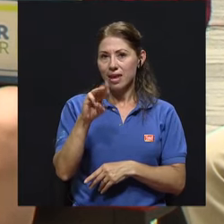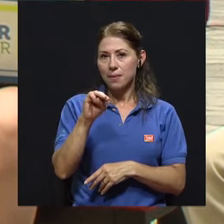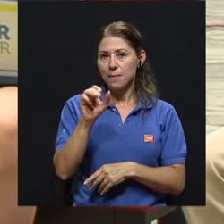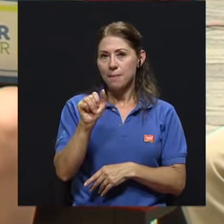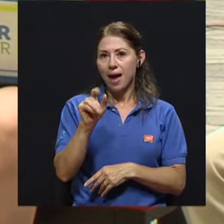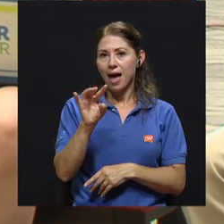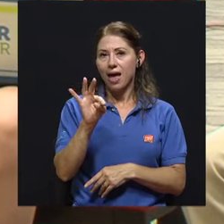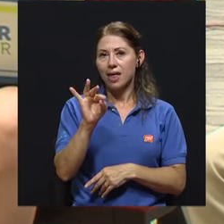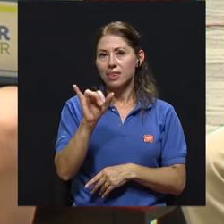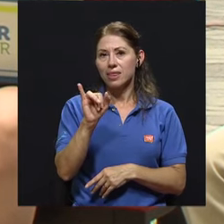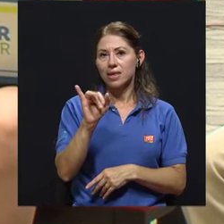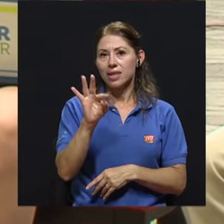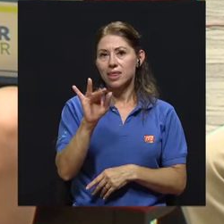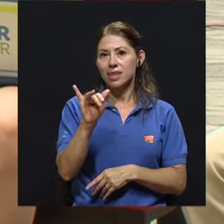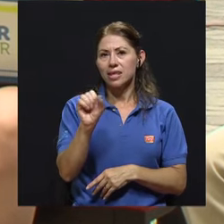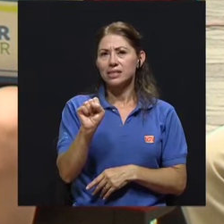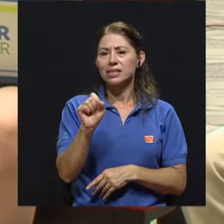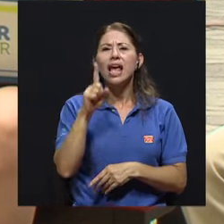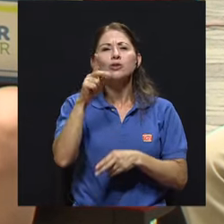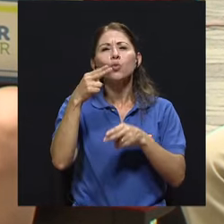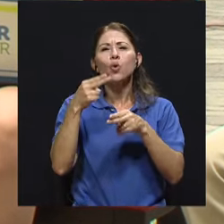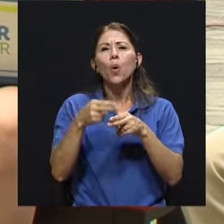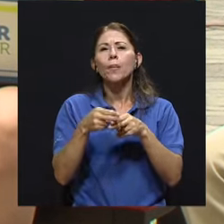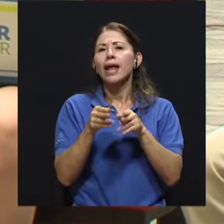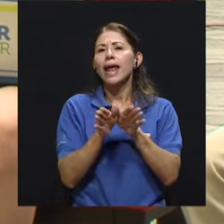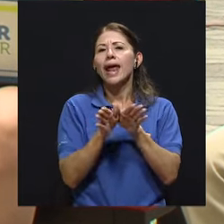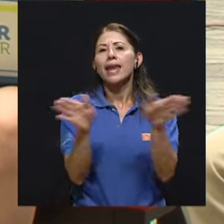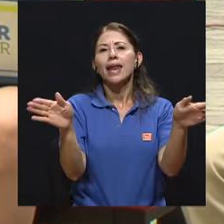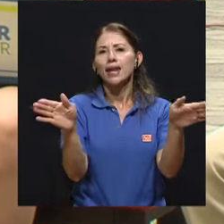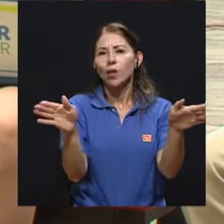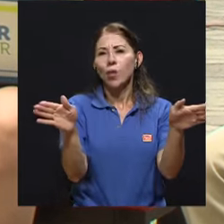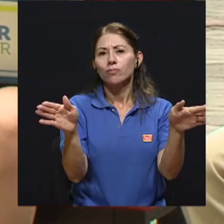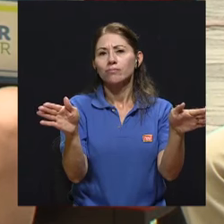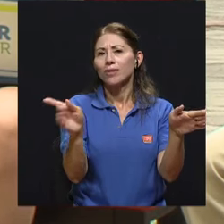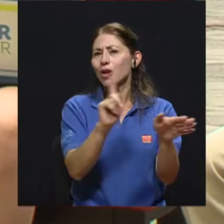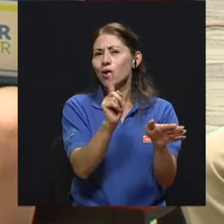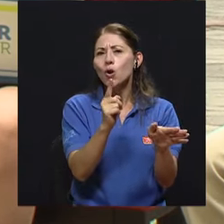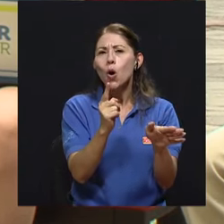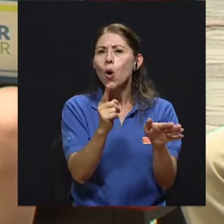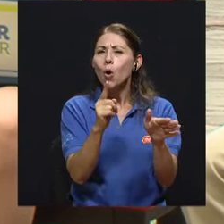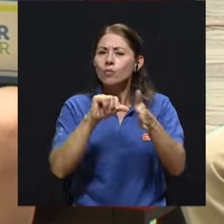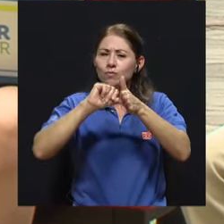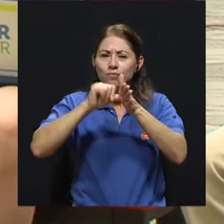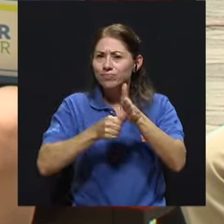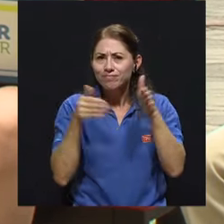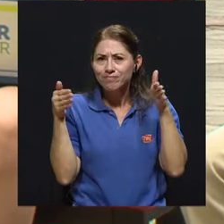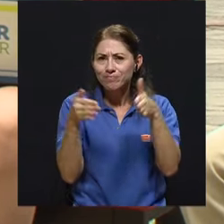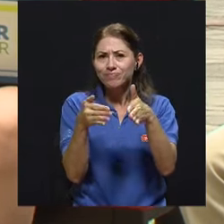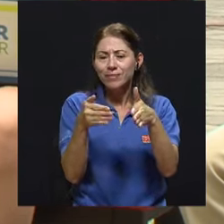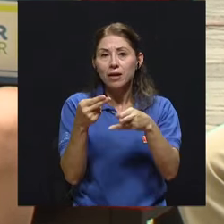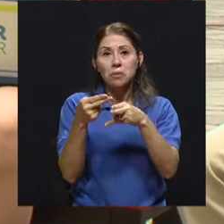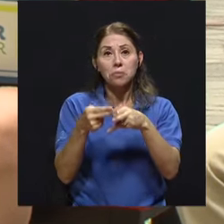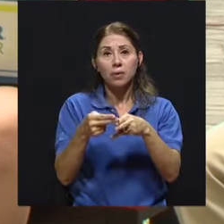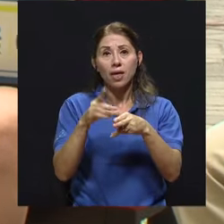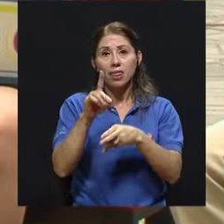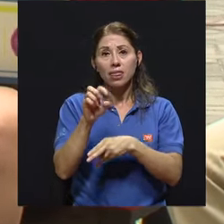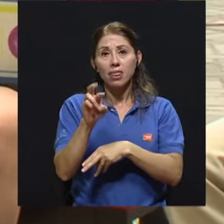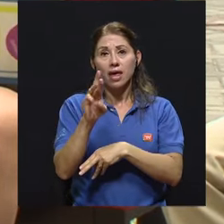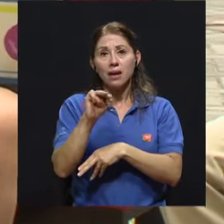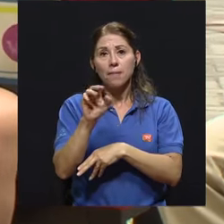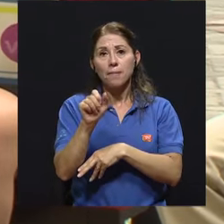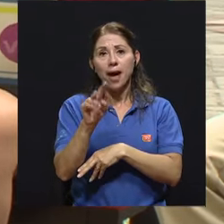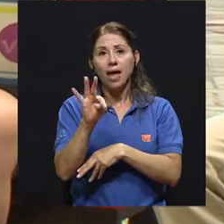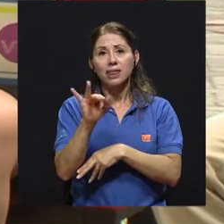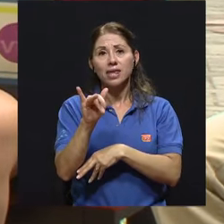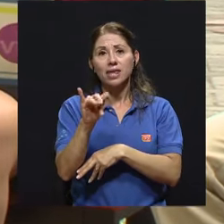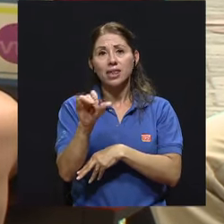una... es un nombre muy genérico que no dice mucho. Dermatitis simplemente lo que me está diciendo es que algo